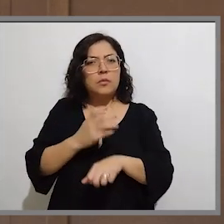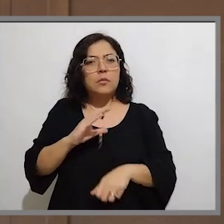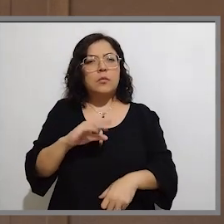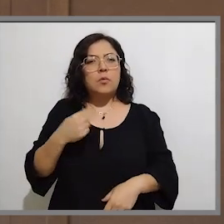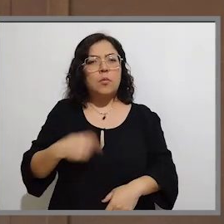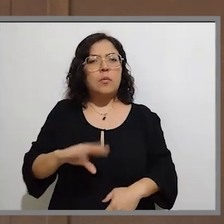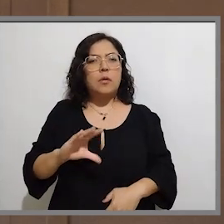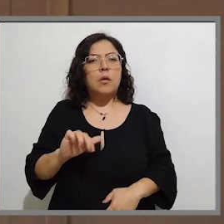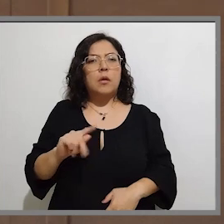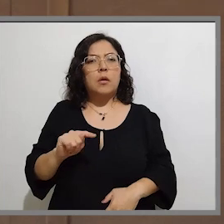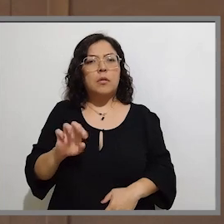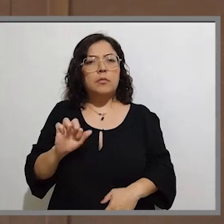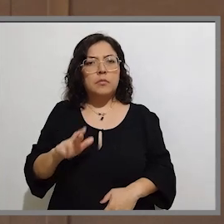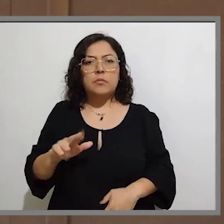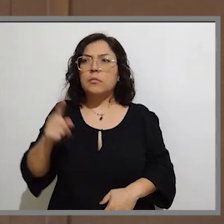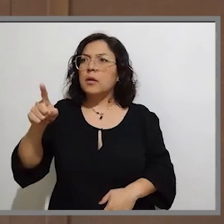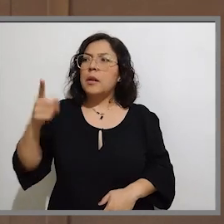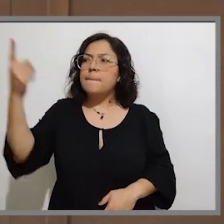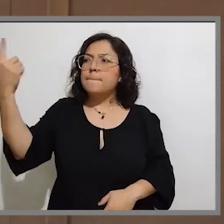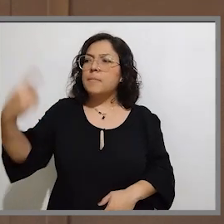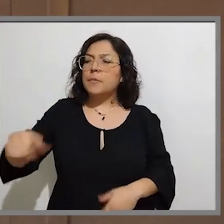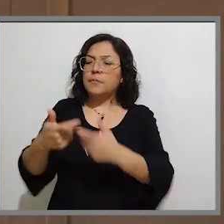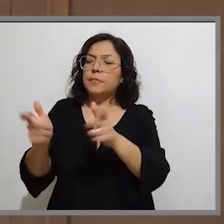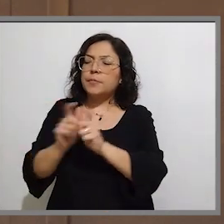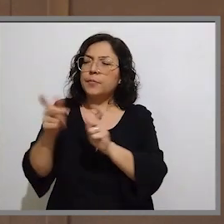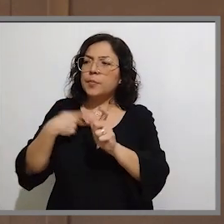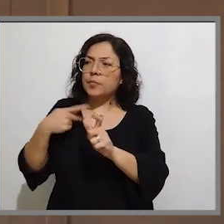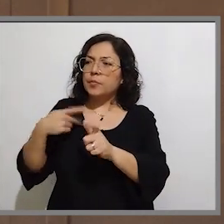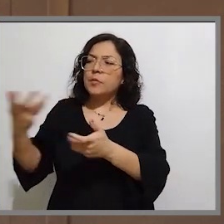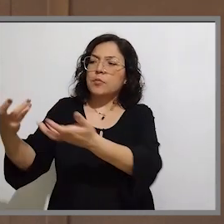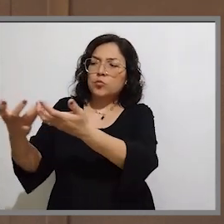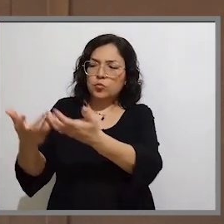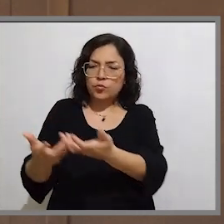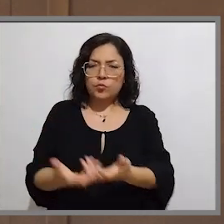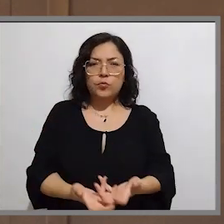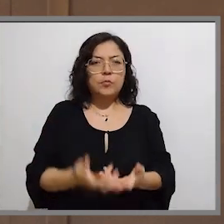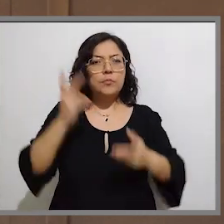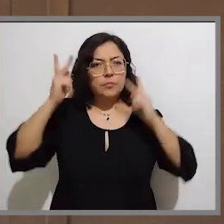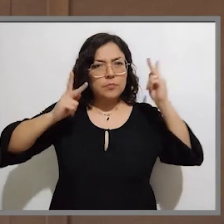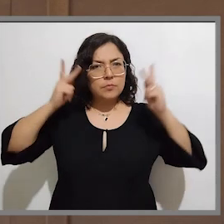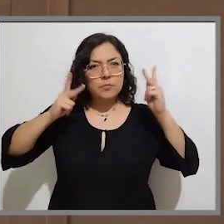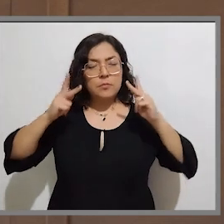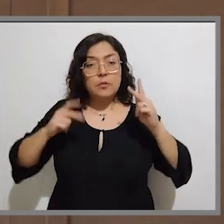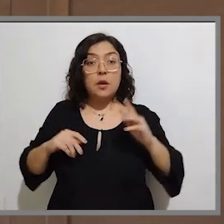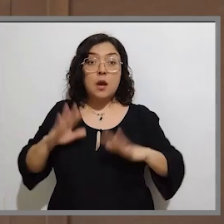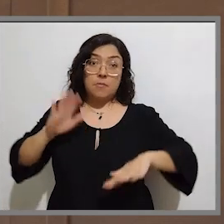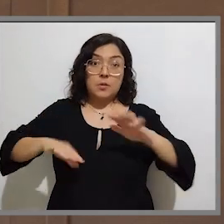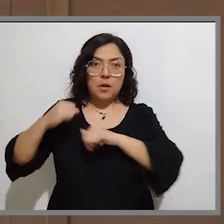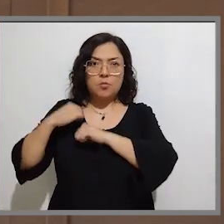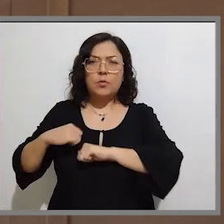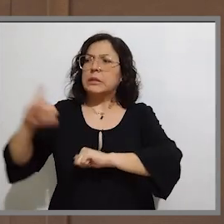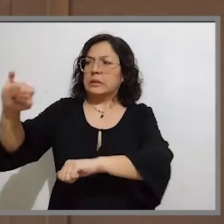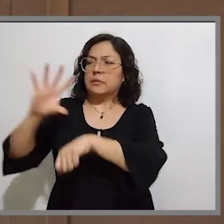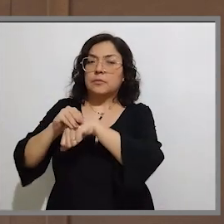esas misiones un poco al margen de la ley, a veces con el consentimiento de algunas autoridades, pero el rechazo de